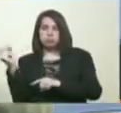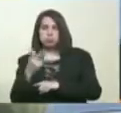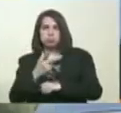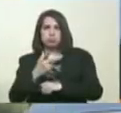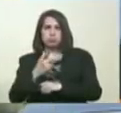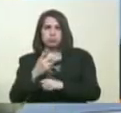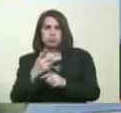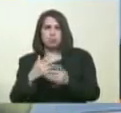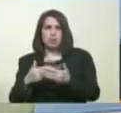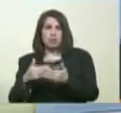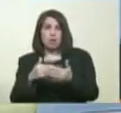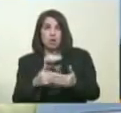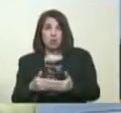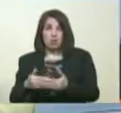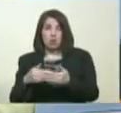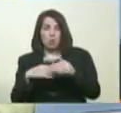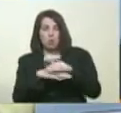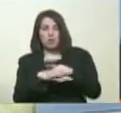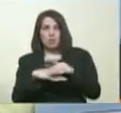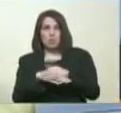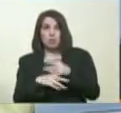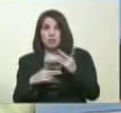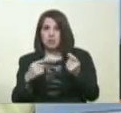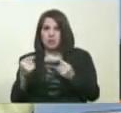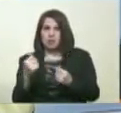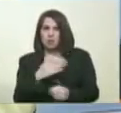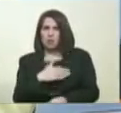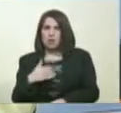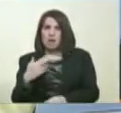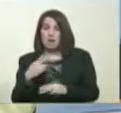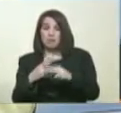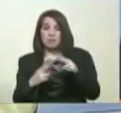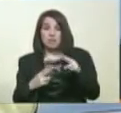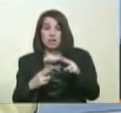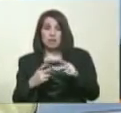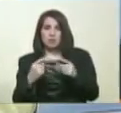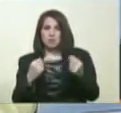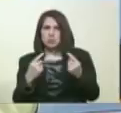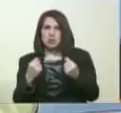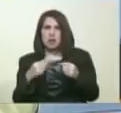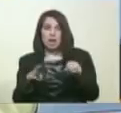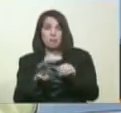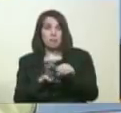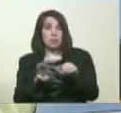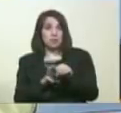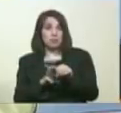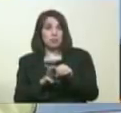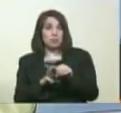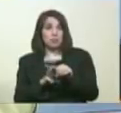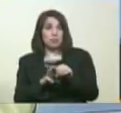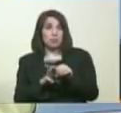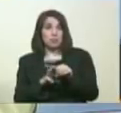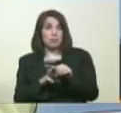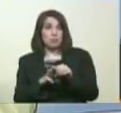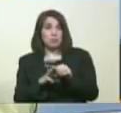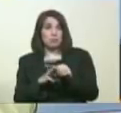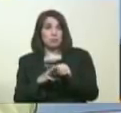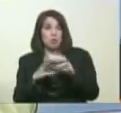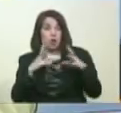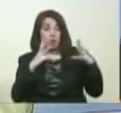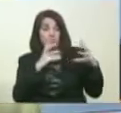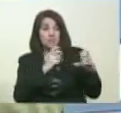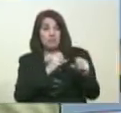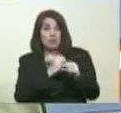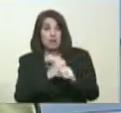Grandes Ligas. Y acumuló un dinerito. Y él quiere invertir la mitad de su dinero en Petro. ¿Qué es eso? Confianza